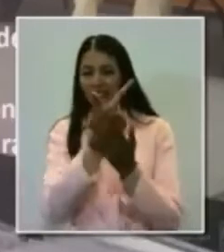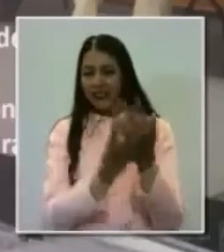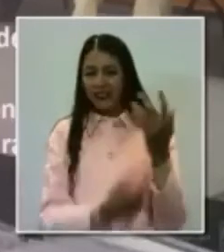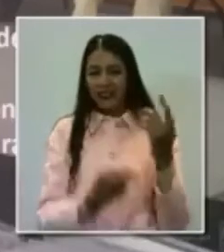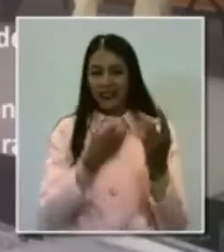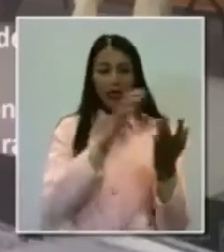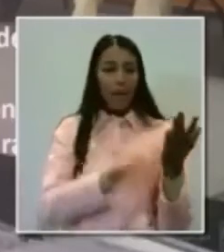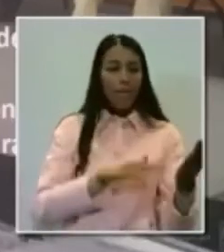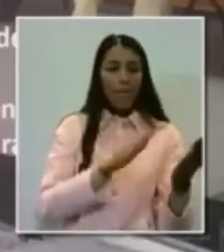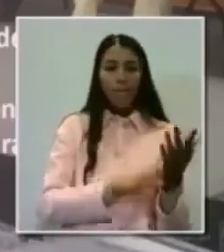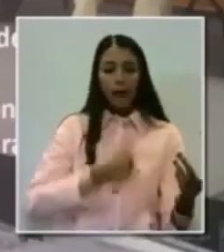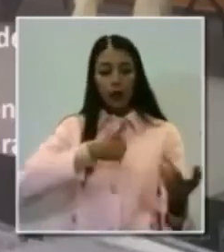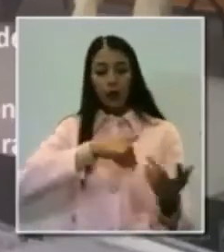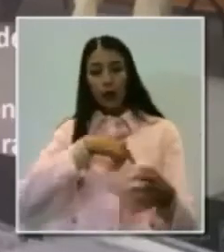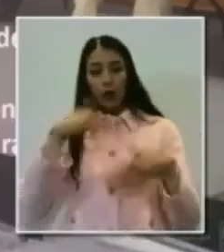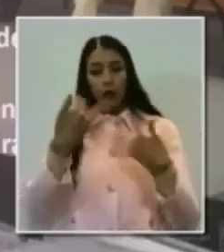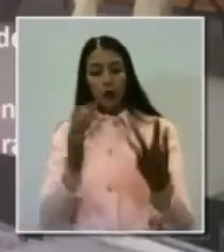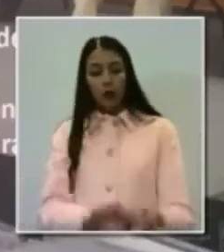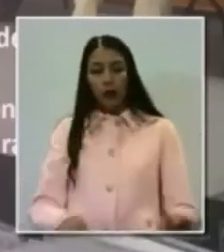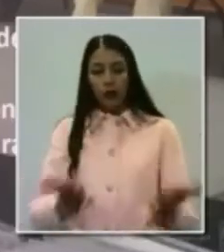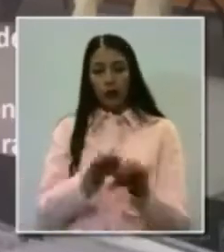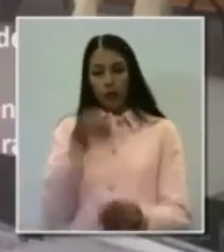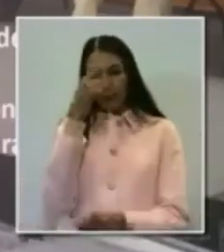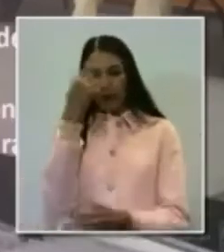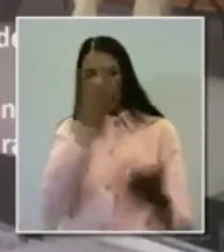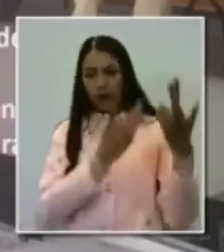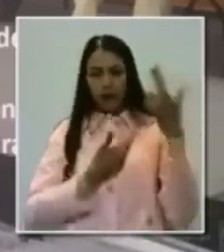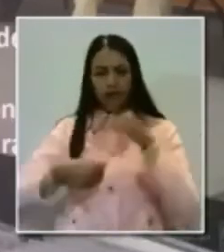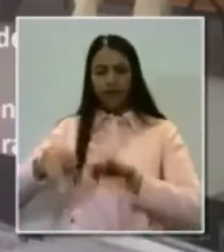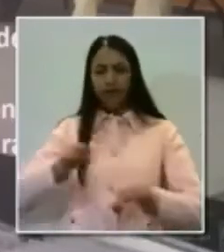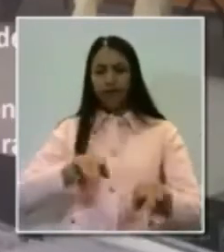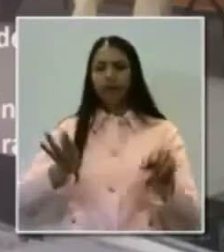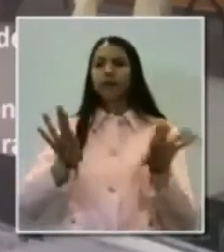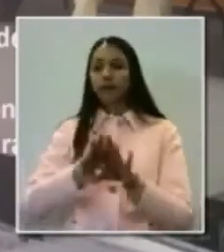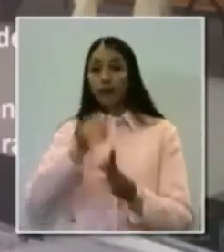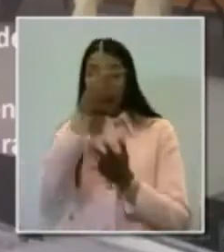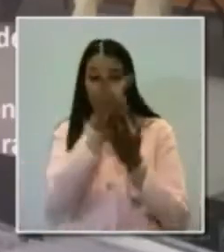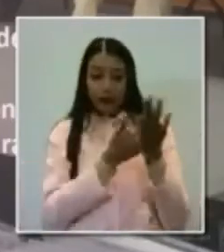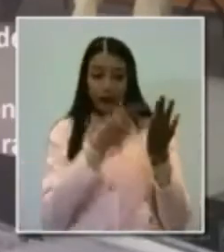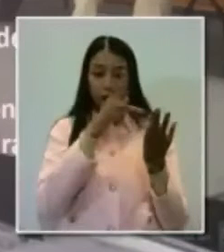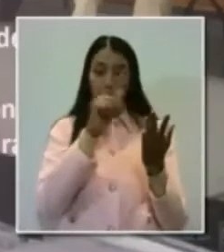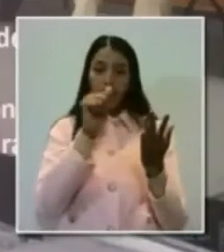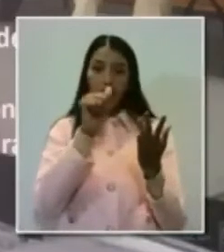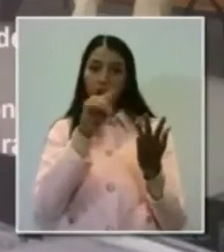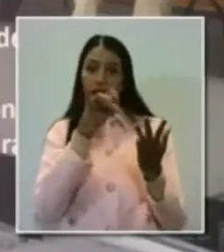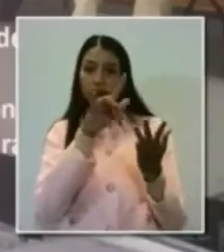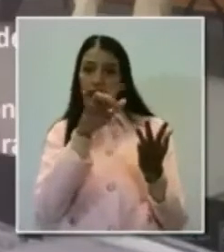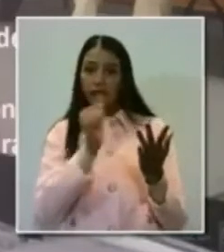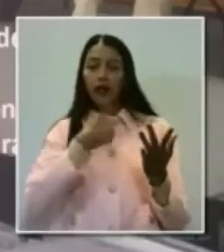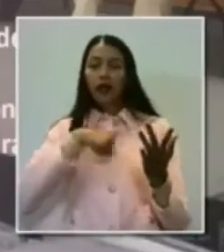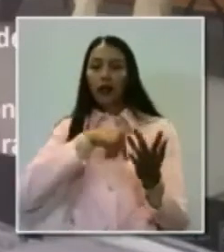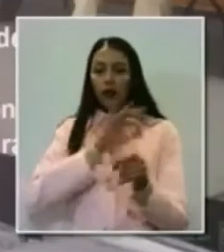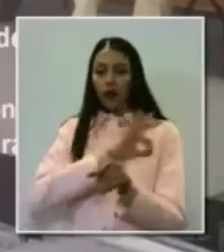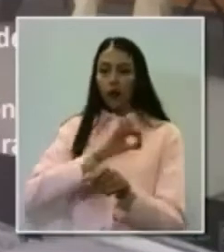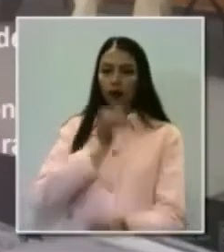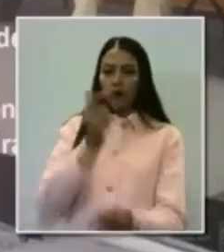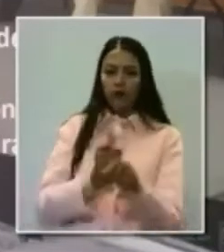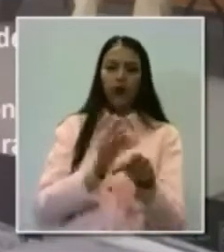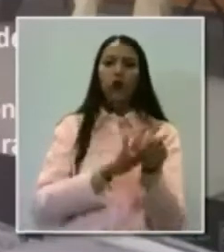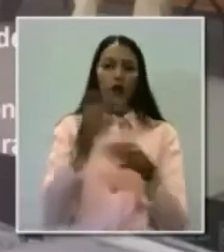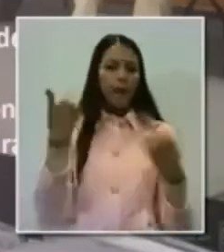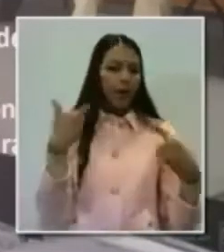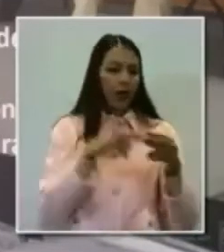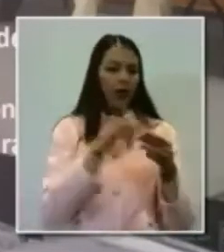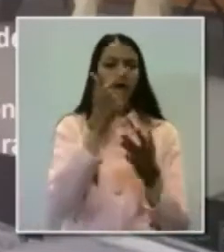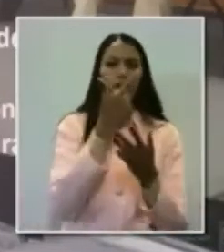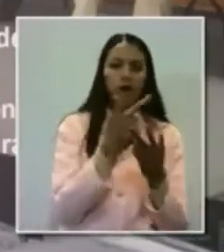este documento que para nosotros es fundamental para realizar el trabajo. A través de la plantilla nosotros podemos identificar los faltantes o